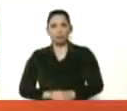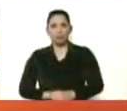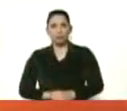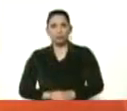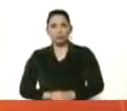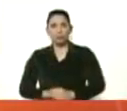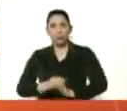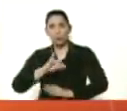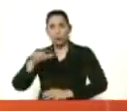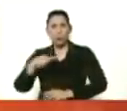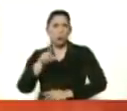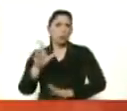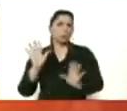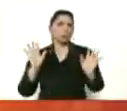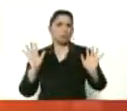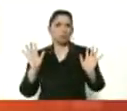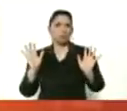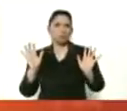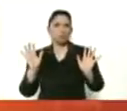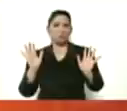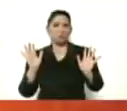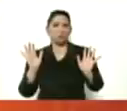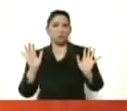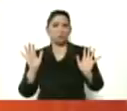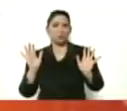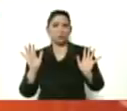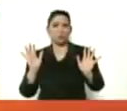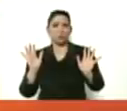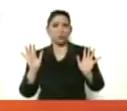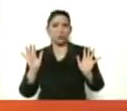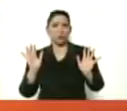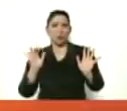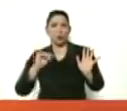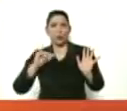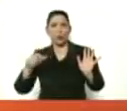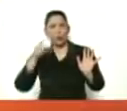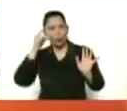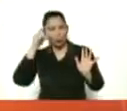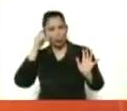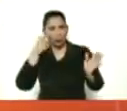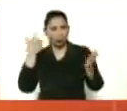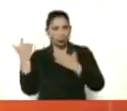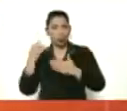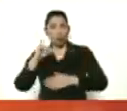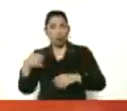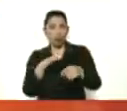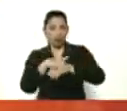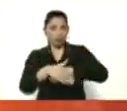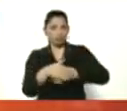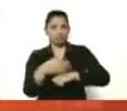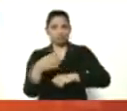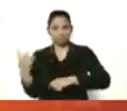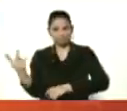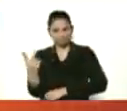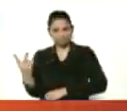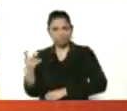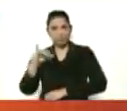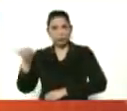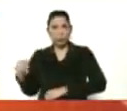Julio, ¿no? Sí, presidente. Para empezar, Jorge y Julio, JJ.